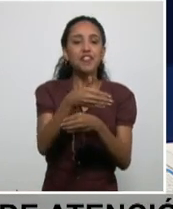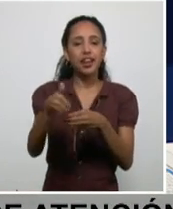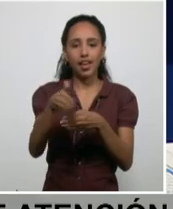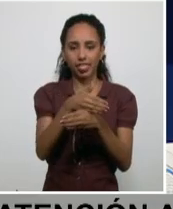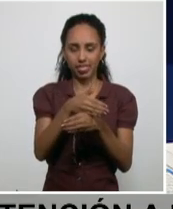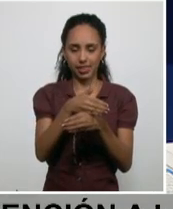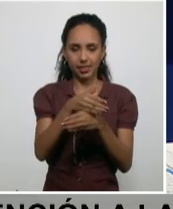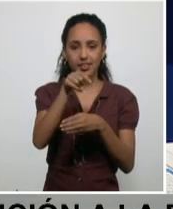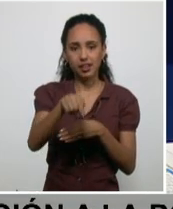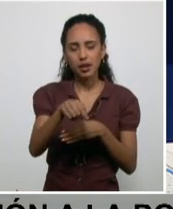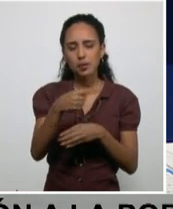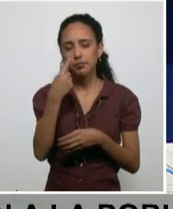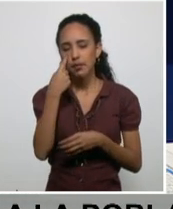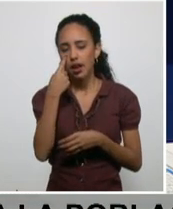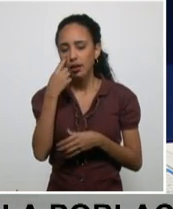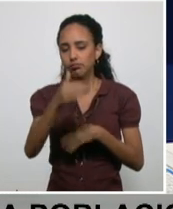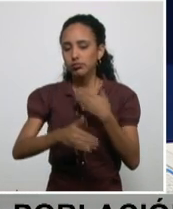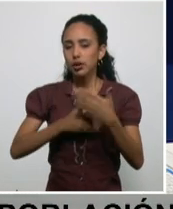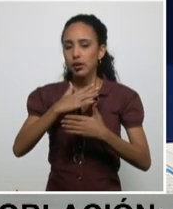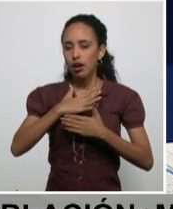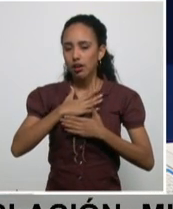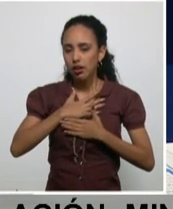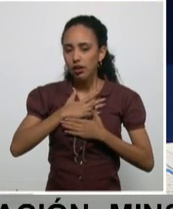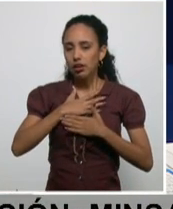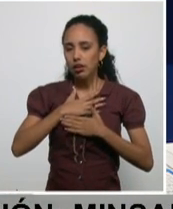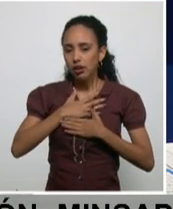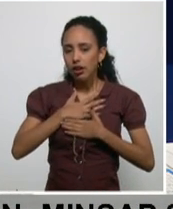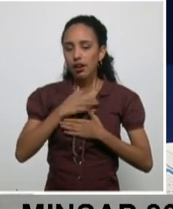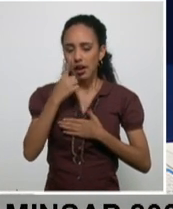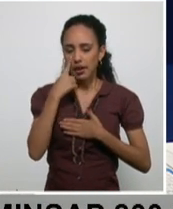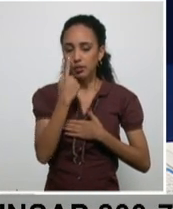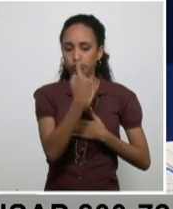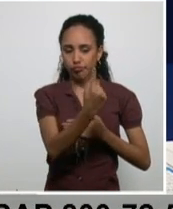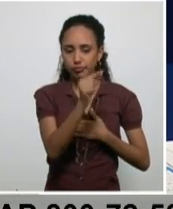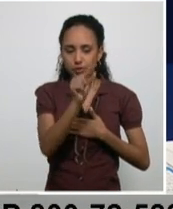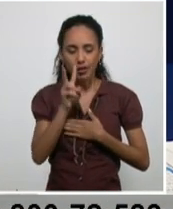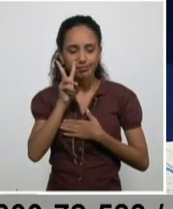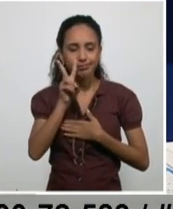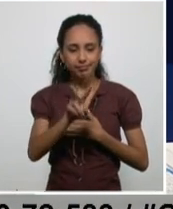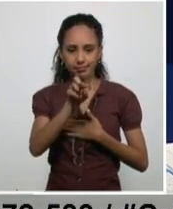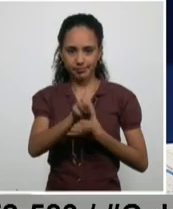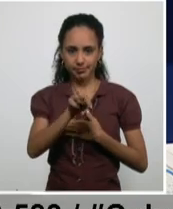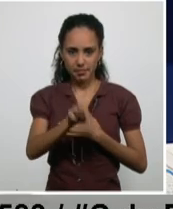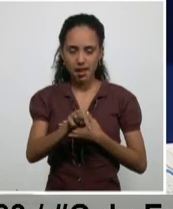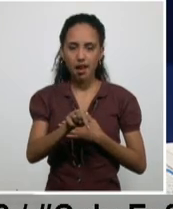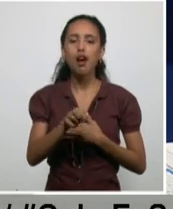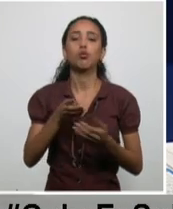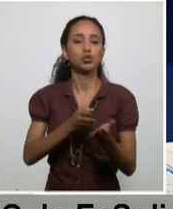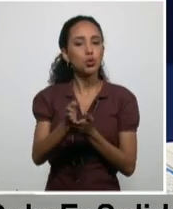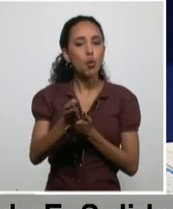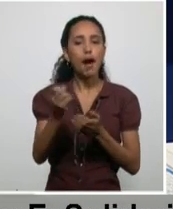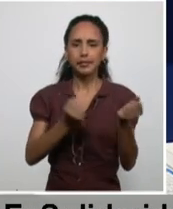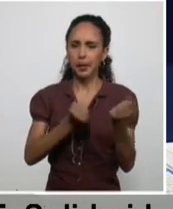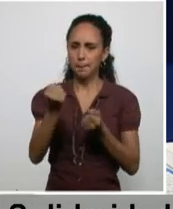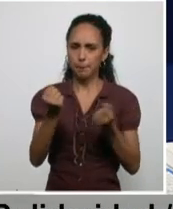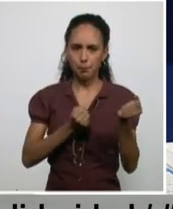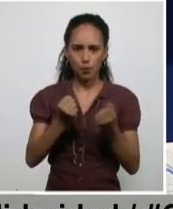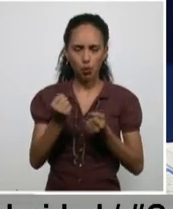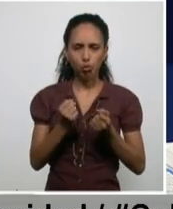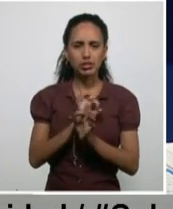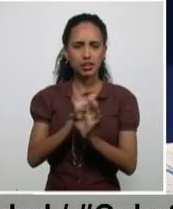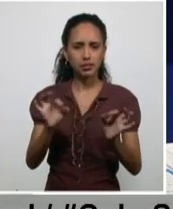presencia de síntomas respiratorios, se mantiene la disponibilidad técnica del transporte sanitario y, de